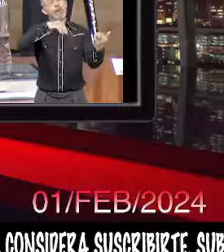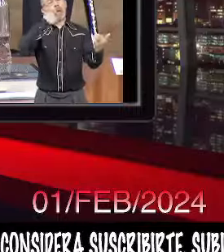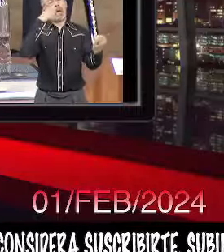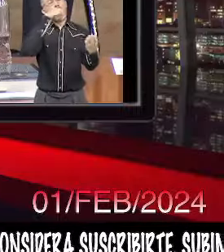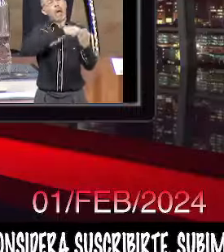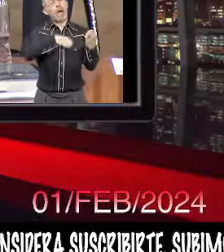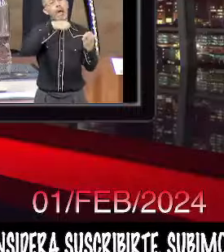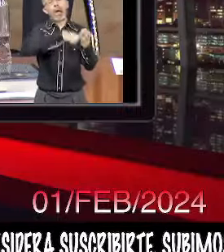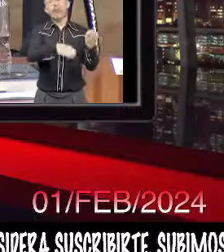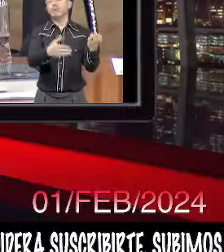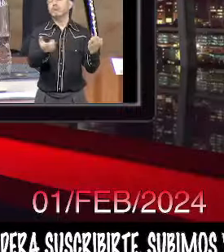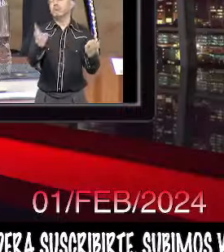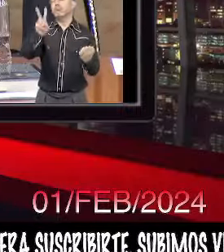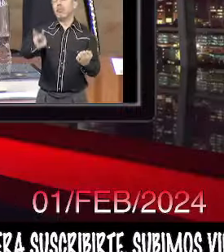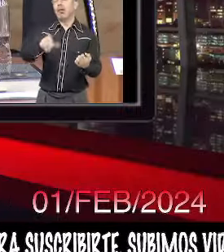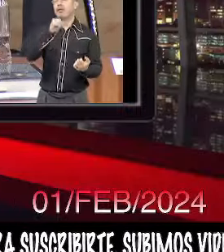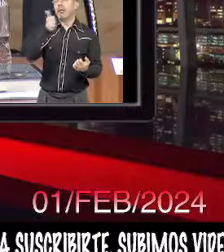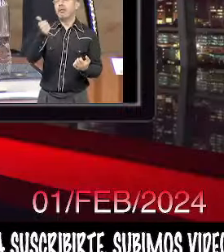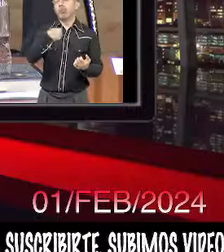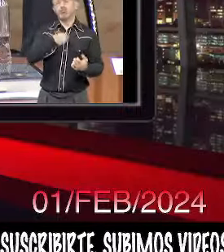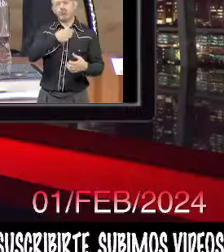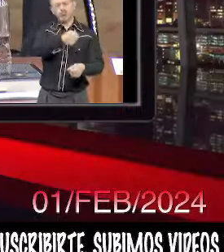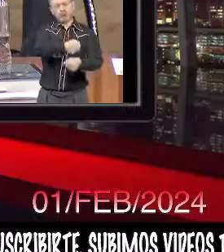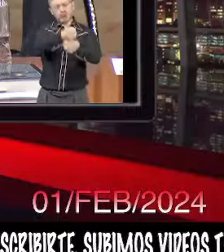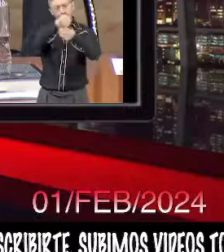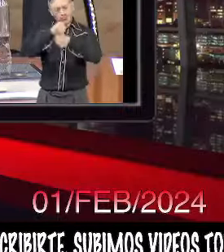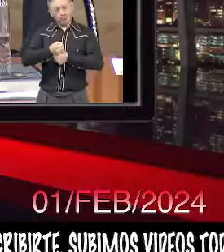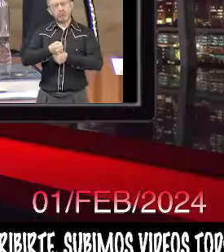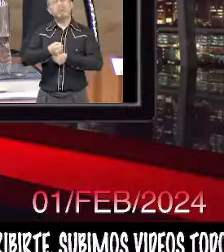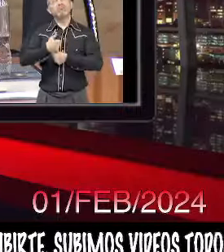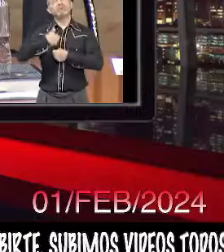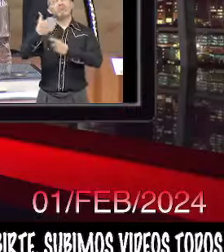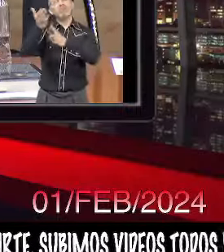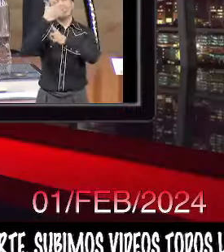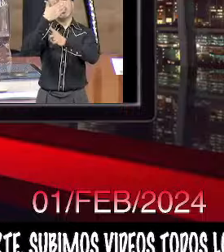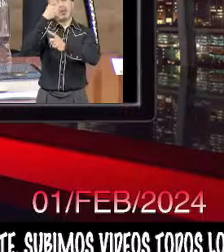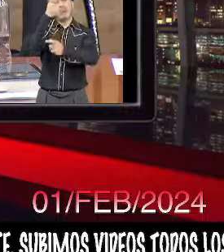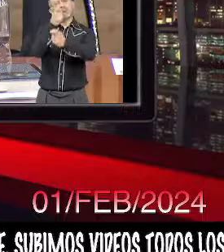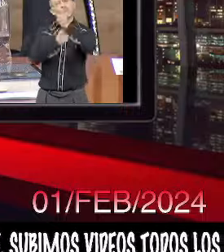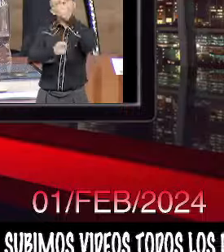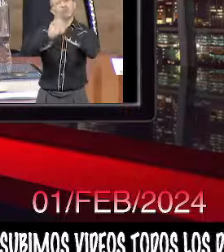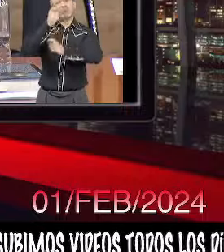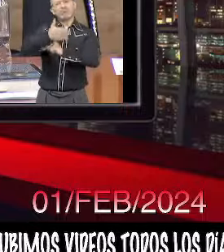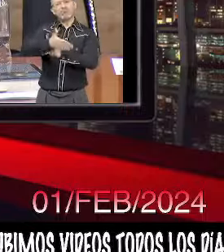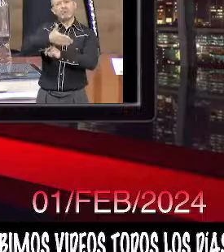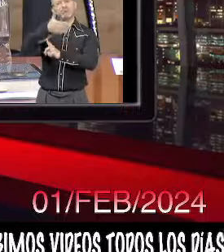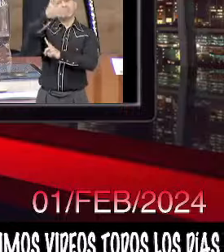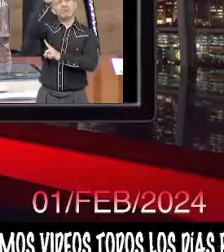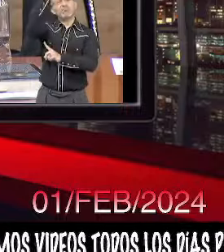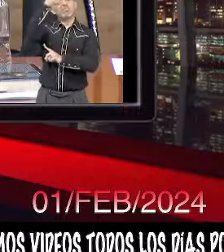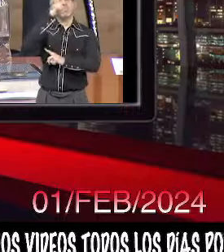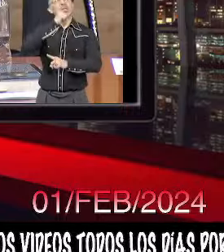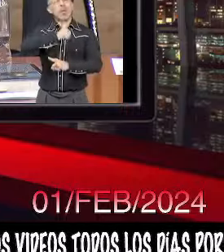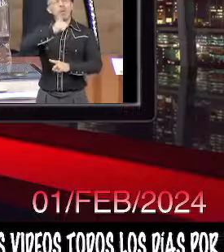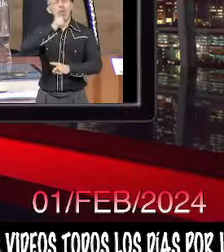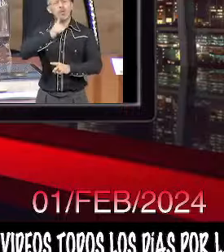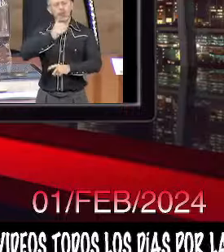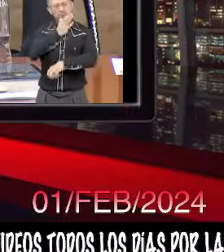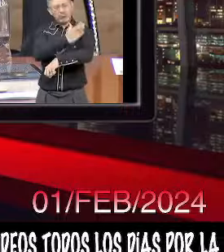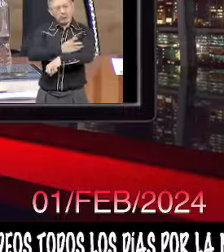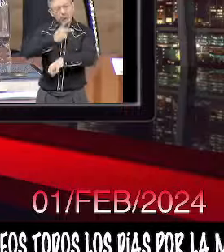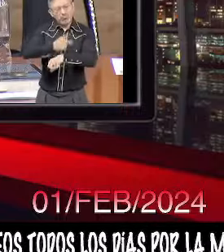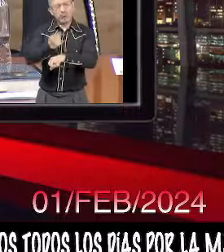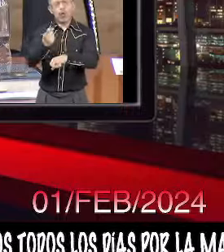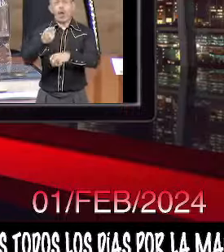siempre nuestras, porque son banderas que hemos levantado con sinceridad, con compromiso y que sin ninguna demagogia ni retórica le ha